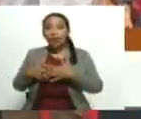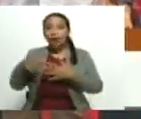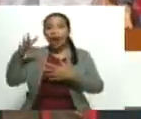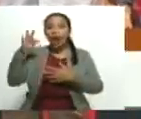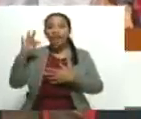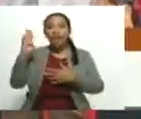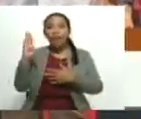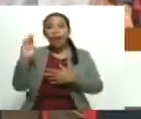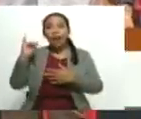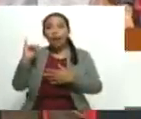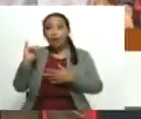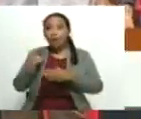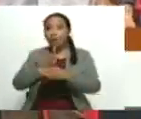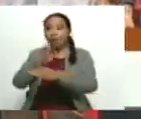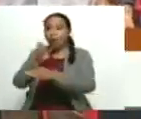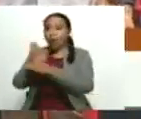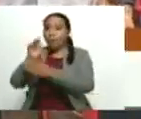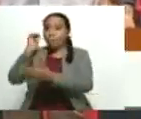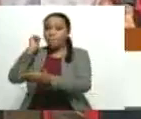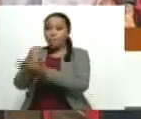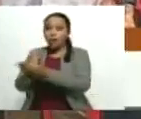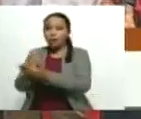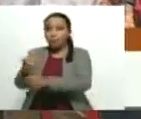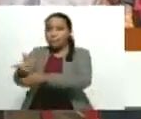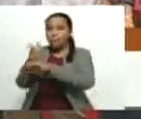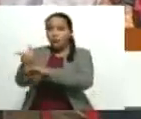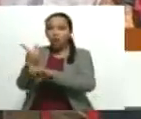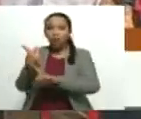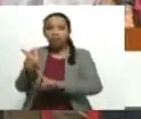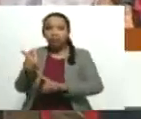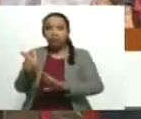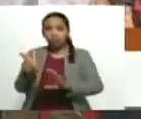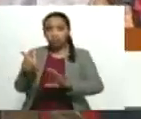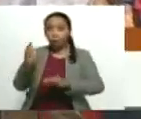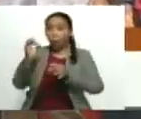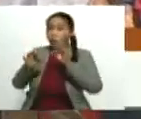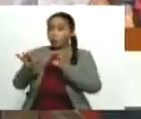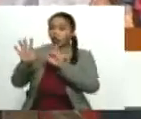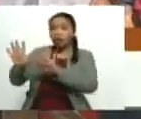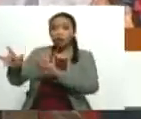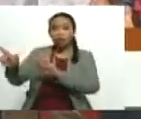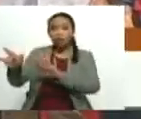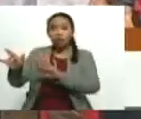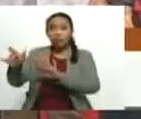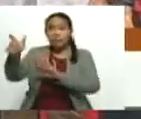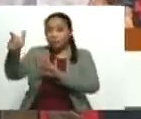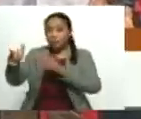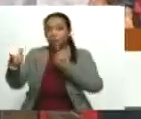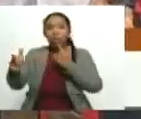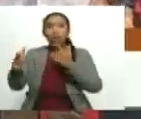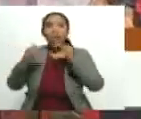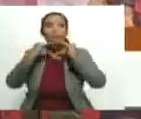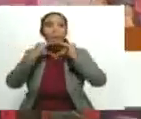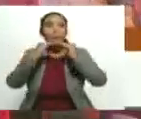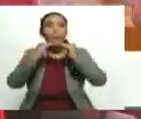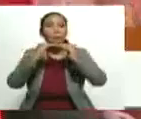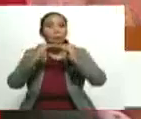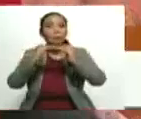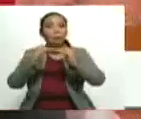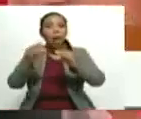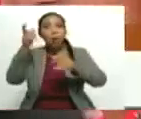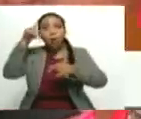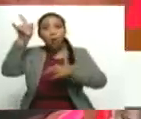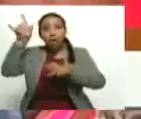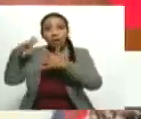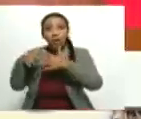casa de la persona y lo mató. Justicia, pues para él. Eso es la justicia, nadie dice nada. Absolutamente nada.